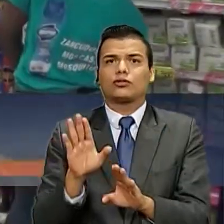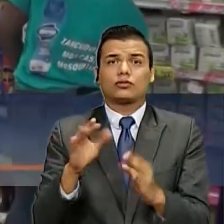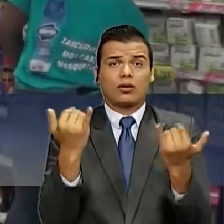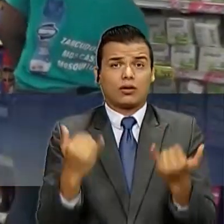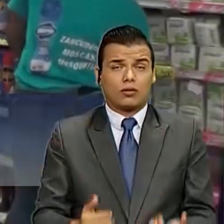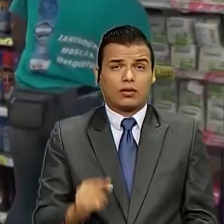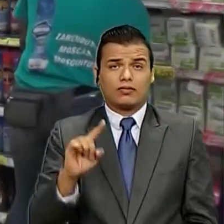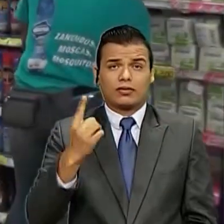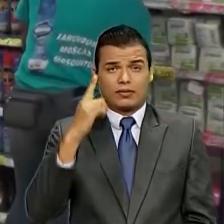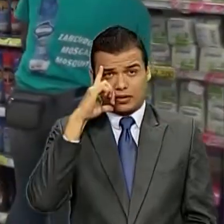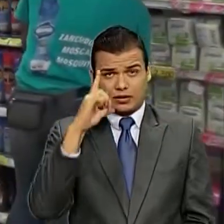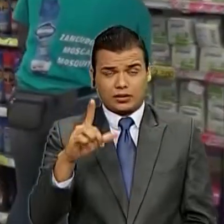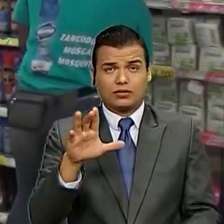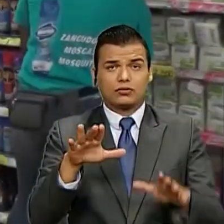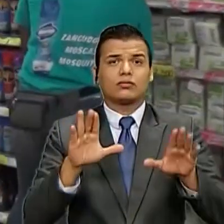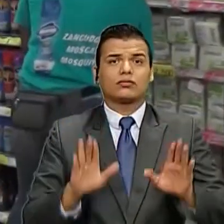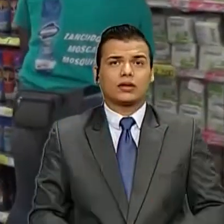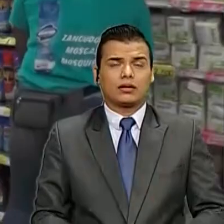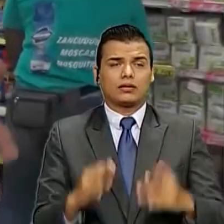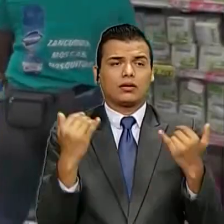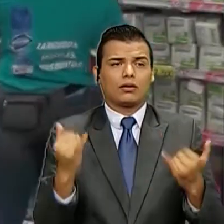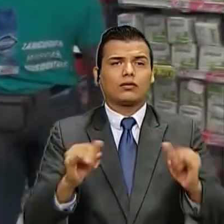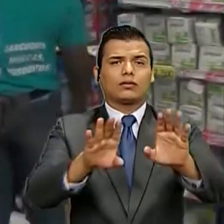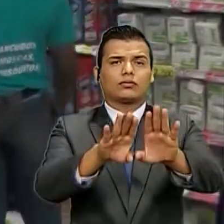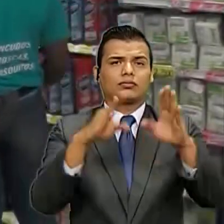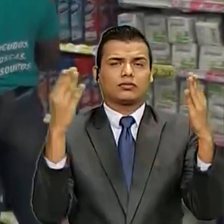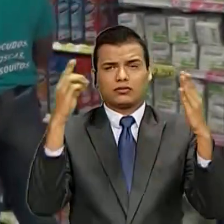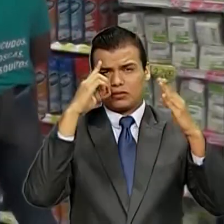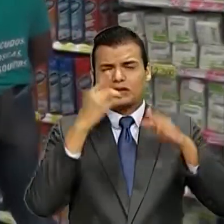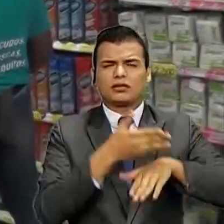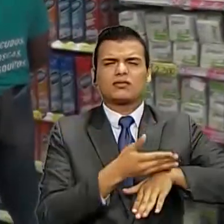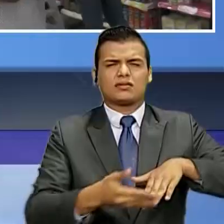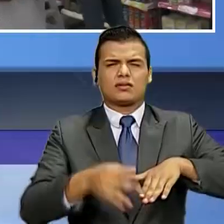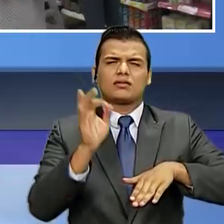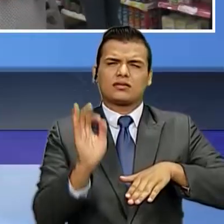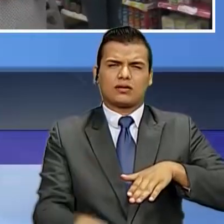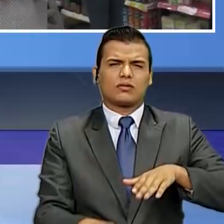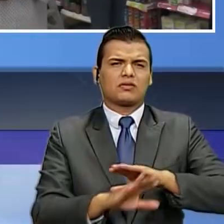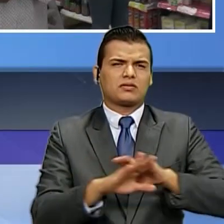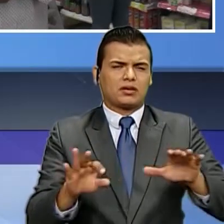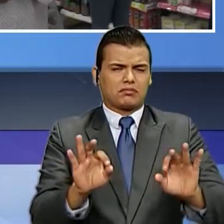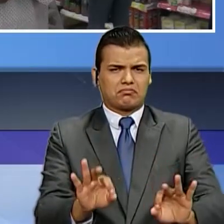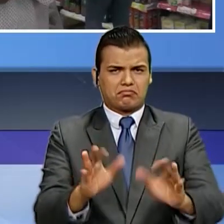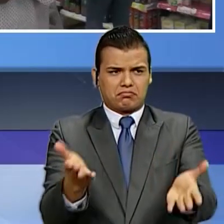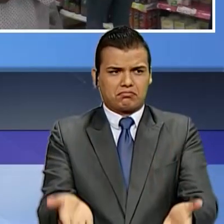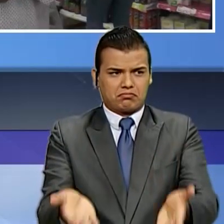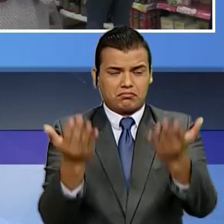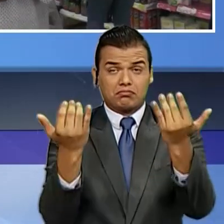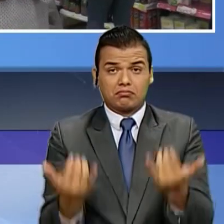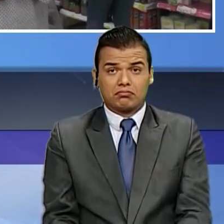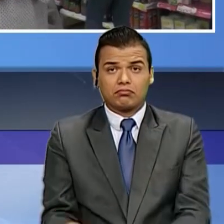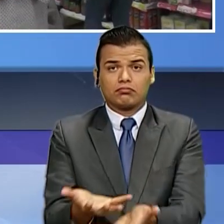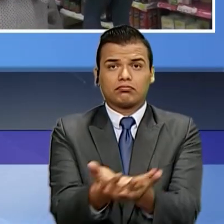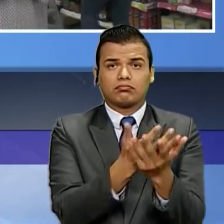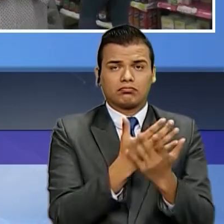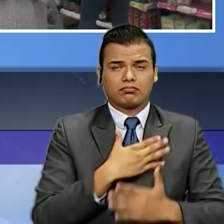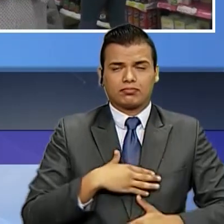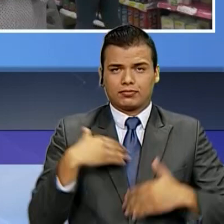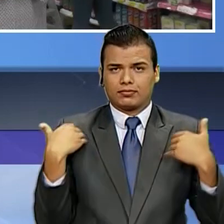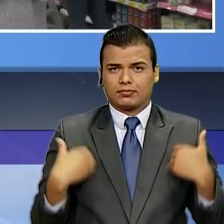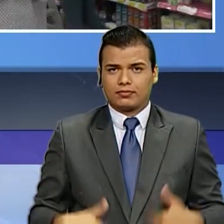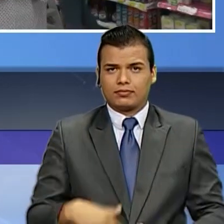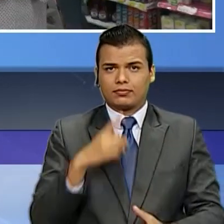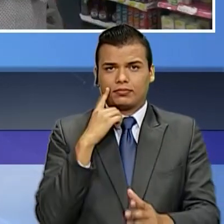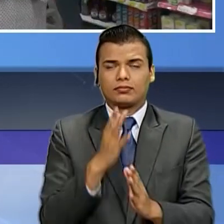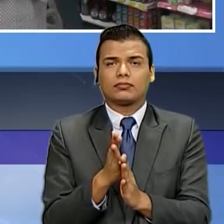día después del paro que se vuelve a abrir, pues han decidido extender el horario. En la información hasta ahora desde Quibdó, soy Cristian Cuesta con la